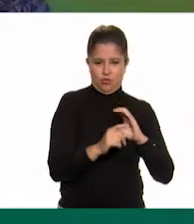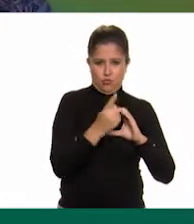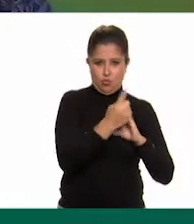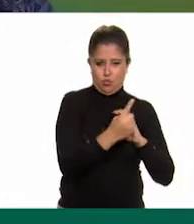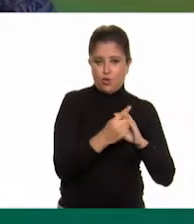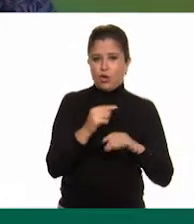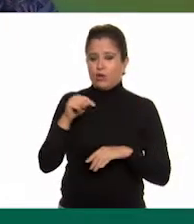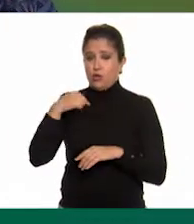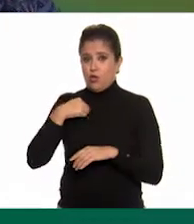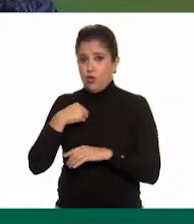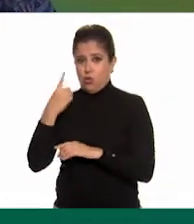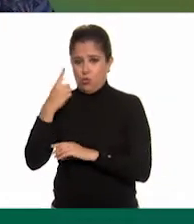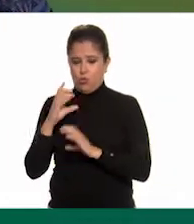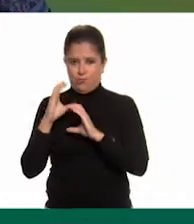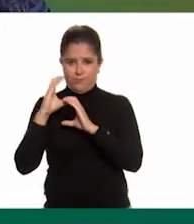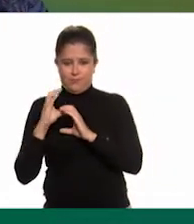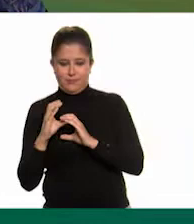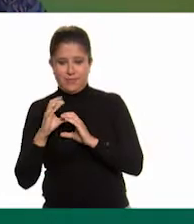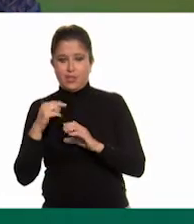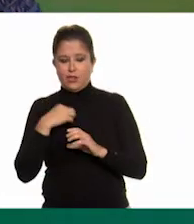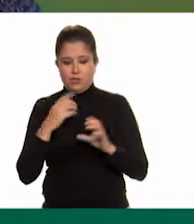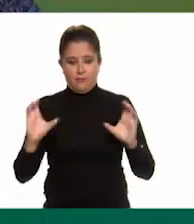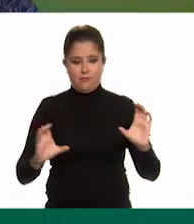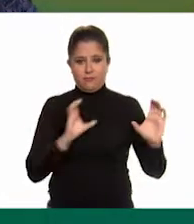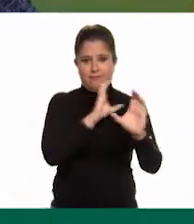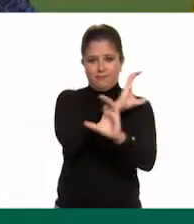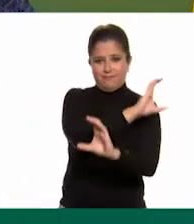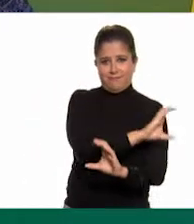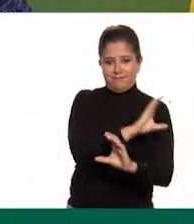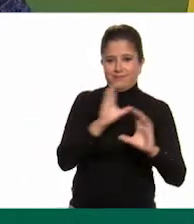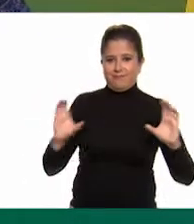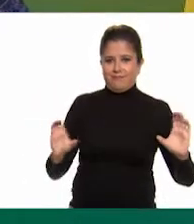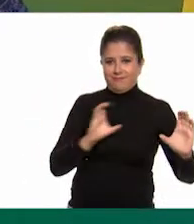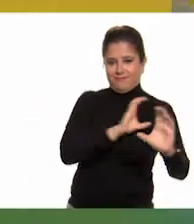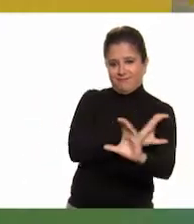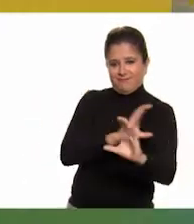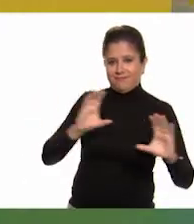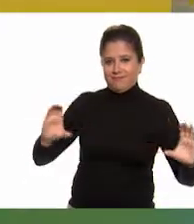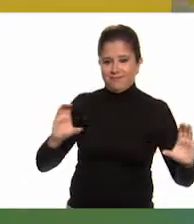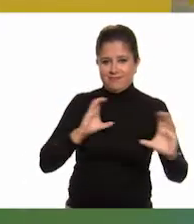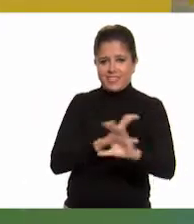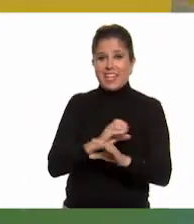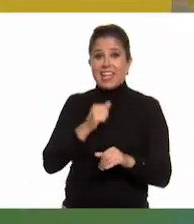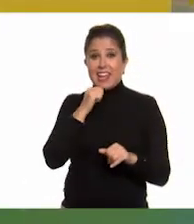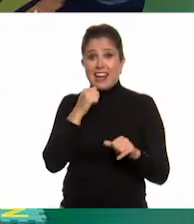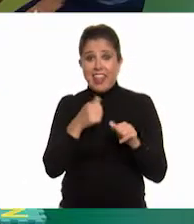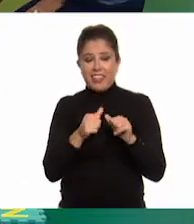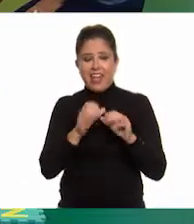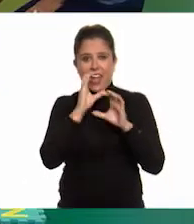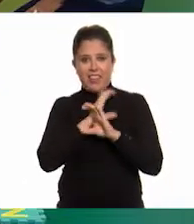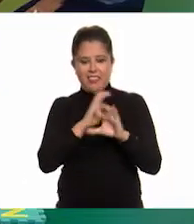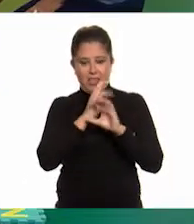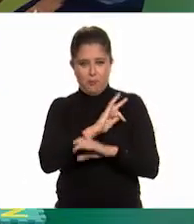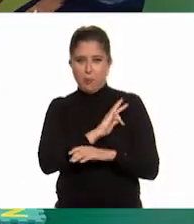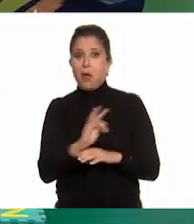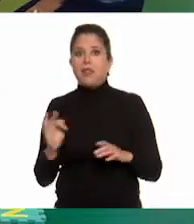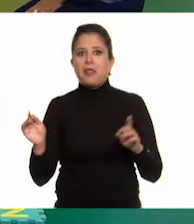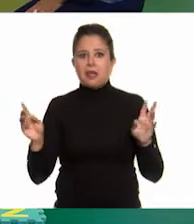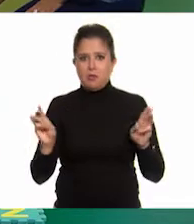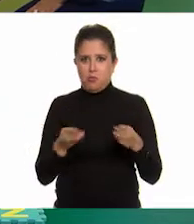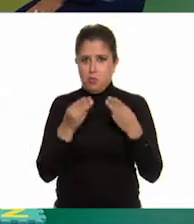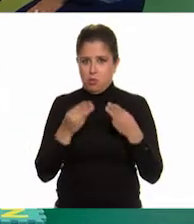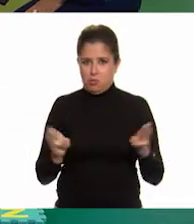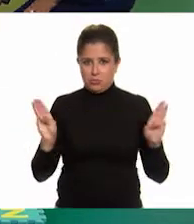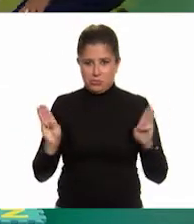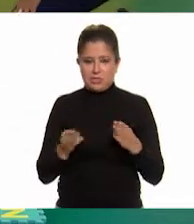Entonces, Pili me va a pasar su bote y yo se lo voy a pasar a Pili. A ver, lo hacemos, y Pili. La letra puede tener una melodía, ¿verdad? La letra puede tener una melodía.